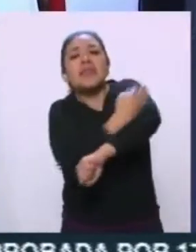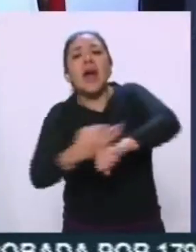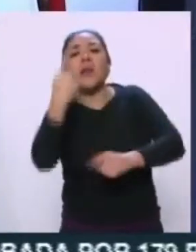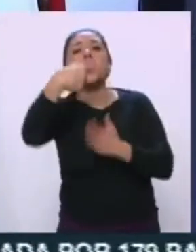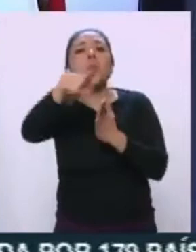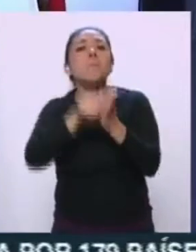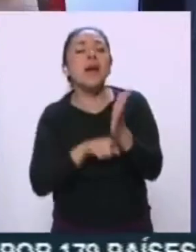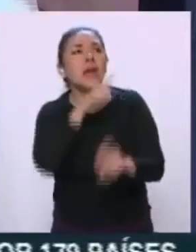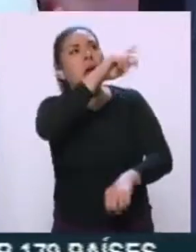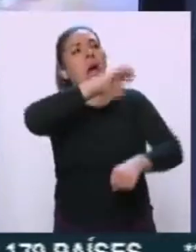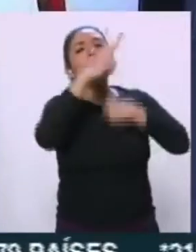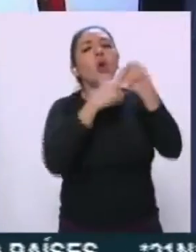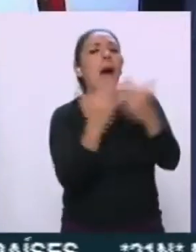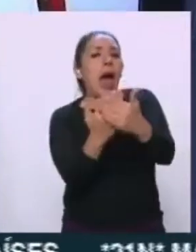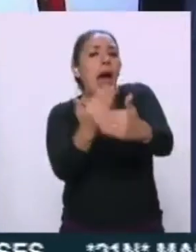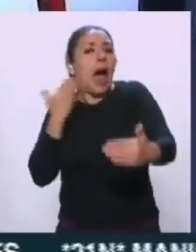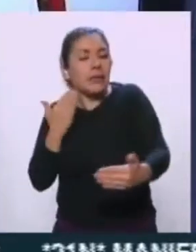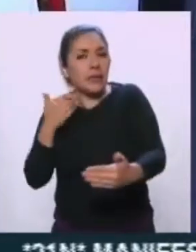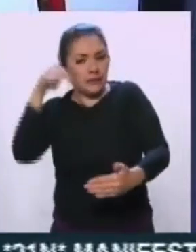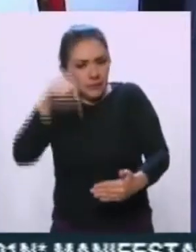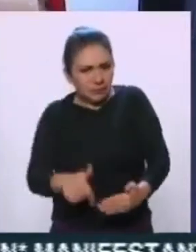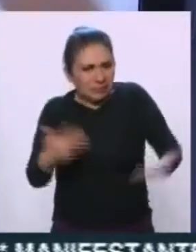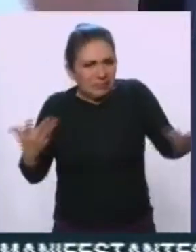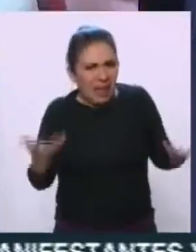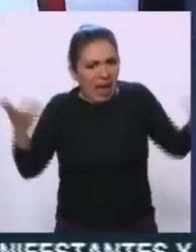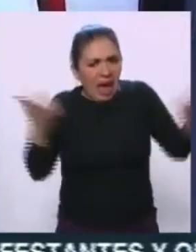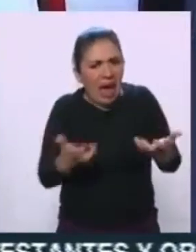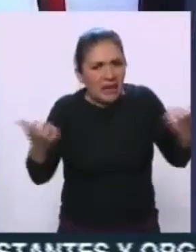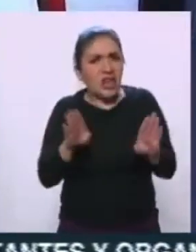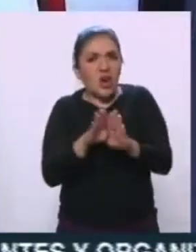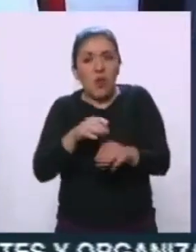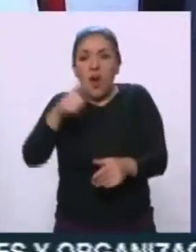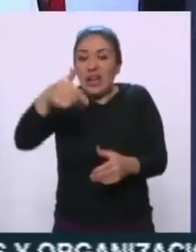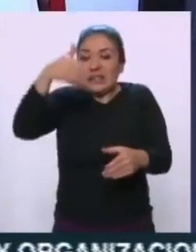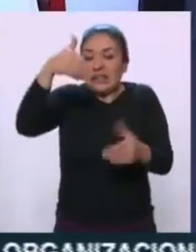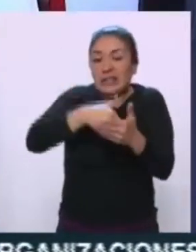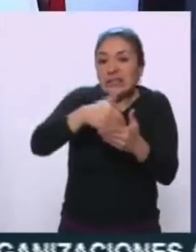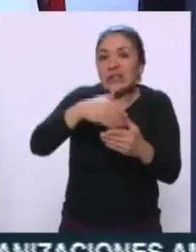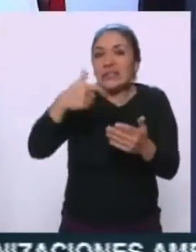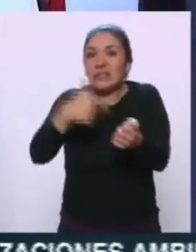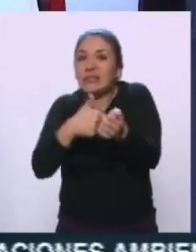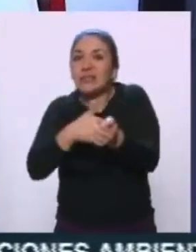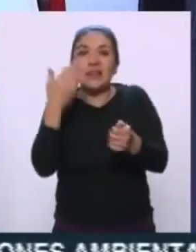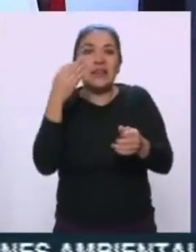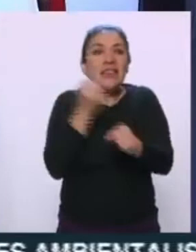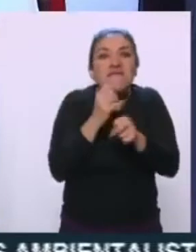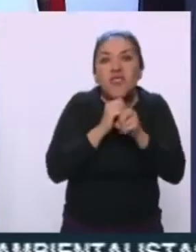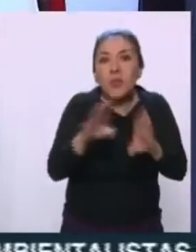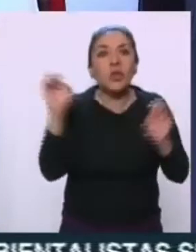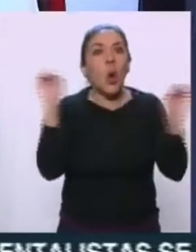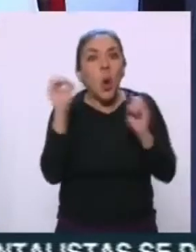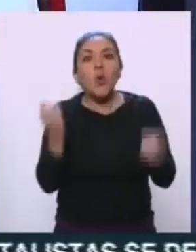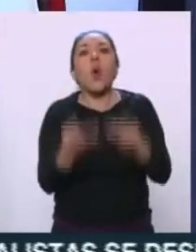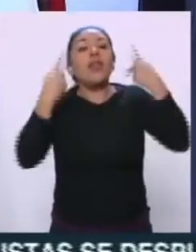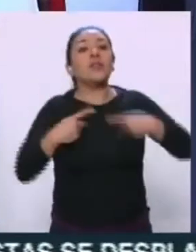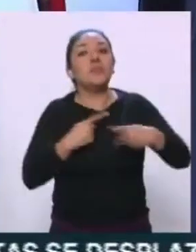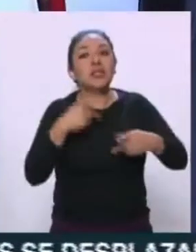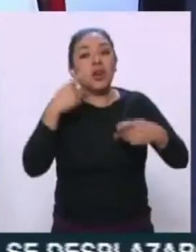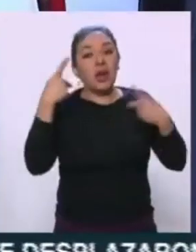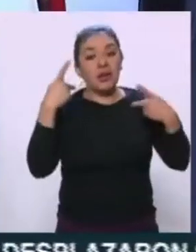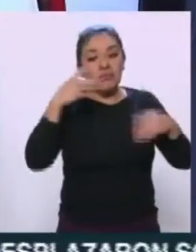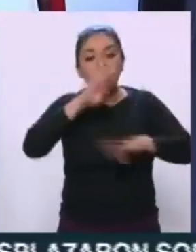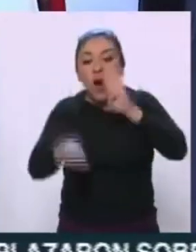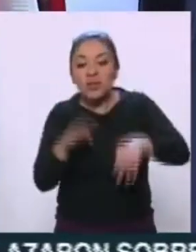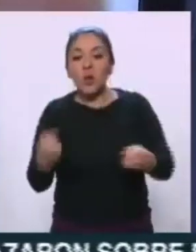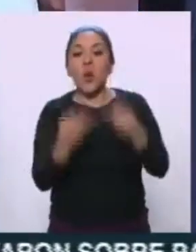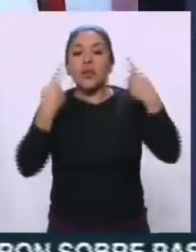México, pero bueno, decían no está haciendo lo suficiente, o están ocultando los datos de los contagiados y de los muertos.